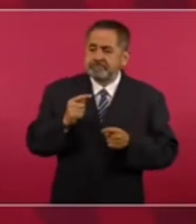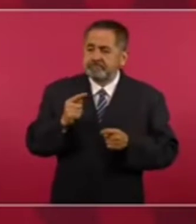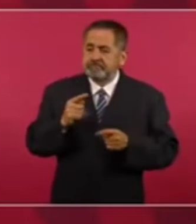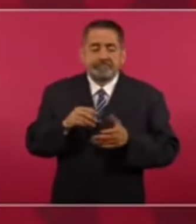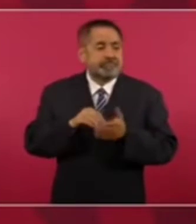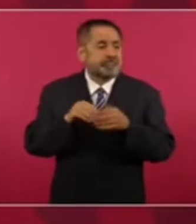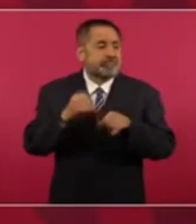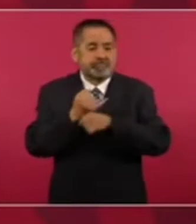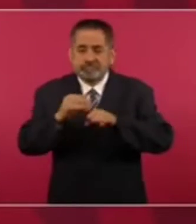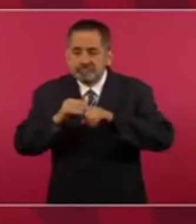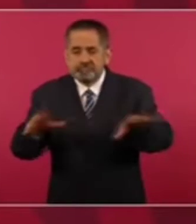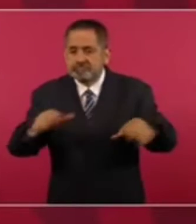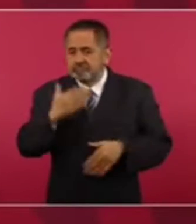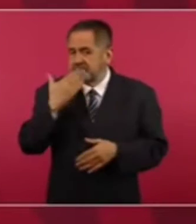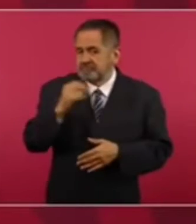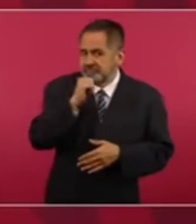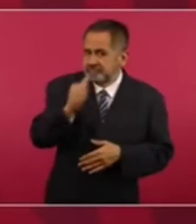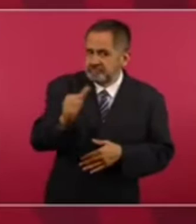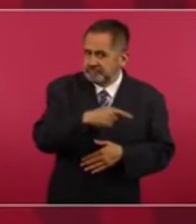el derecho